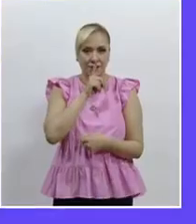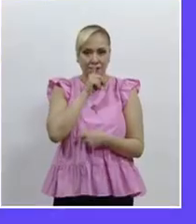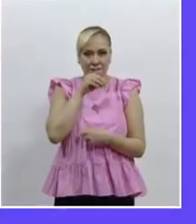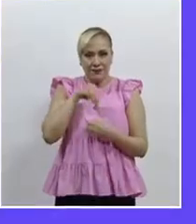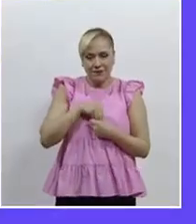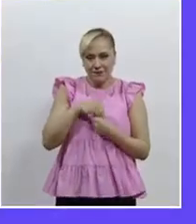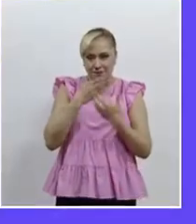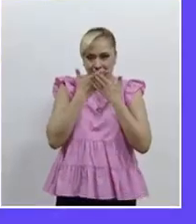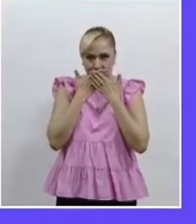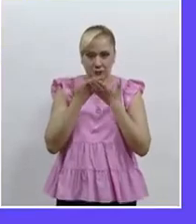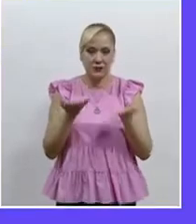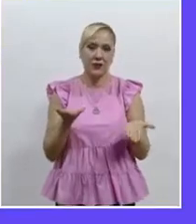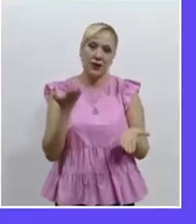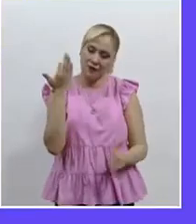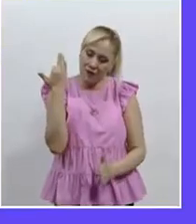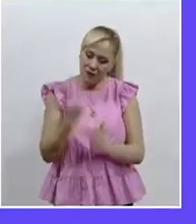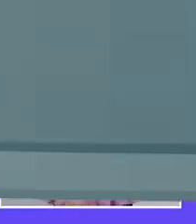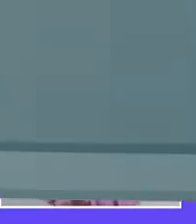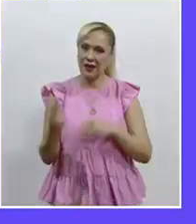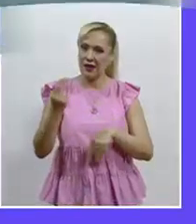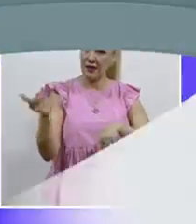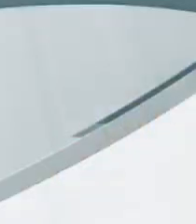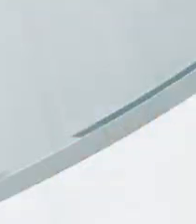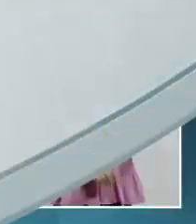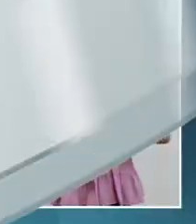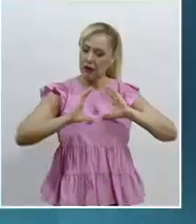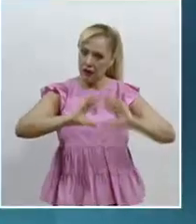llamada pobreza menstrual.